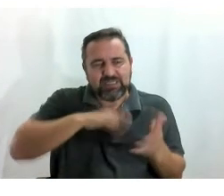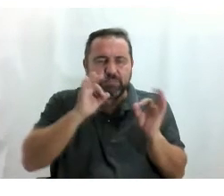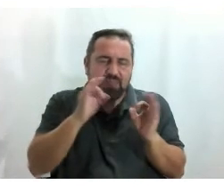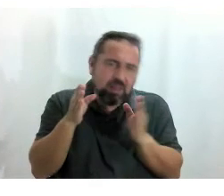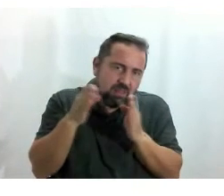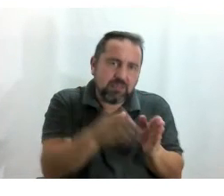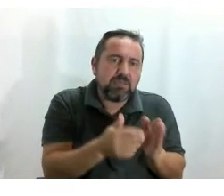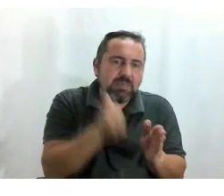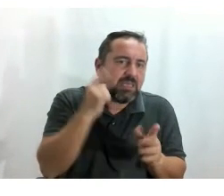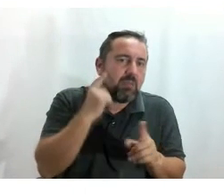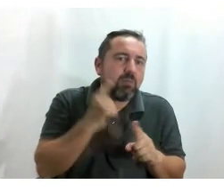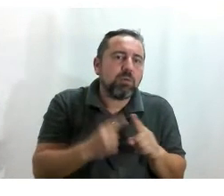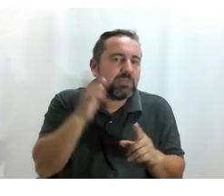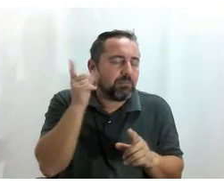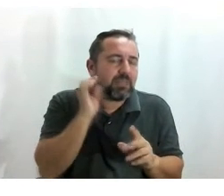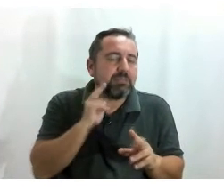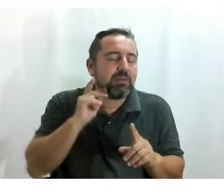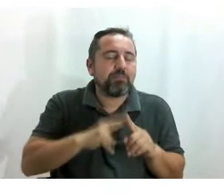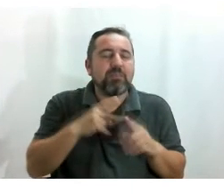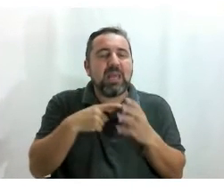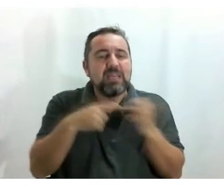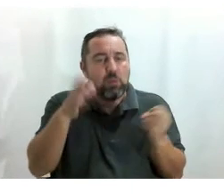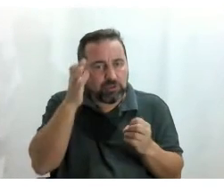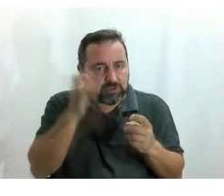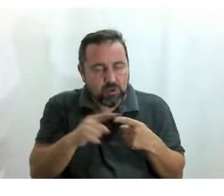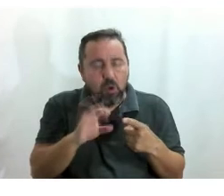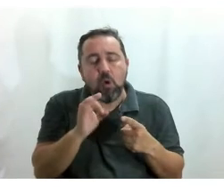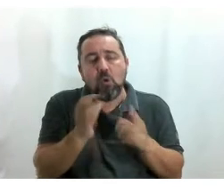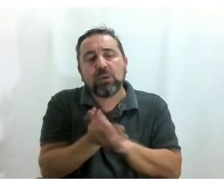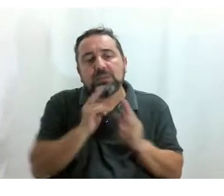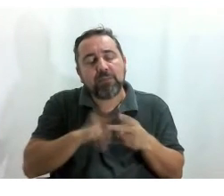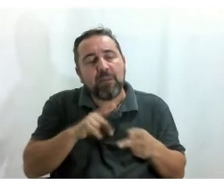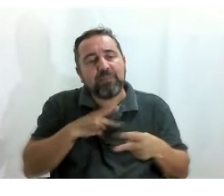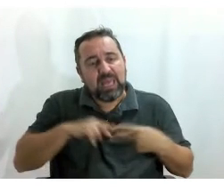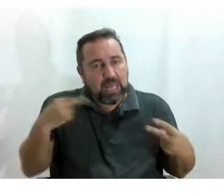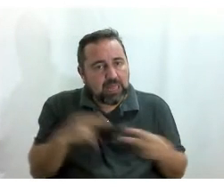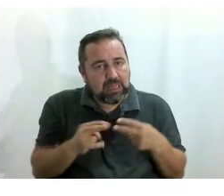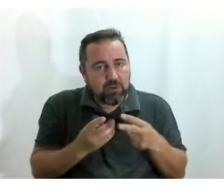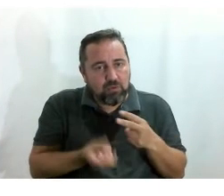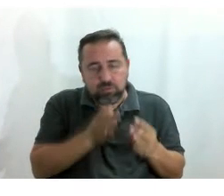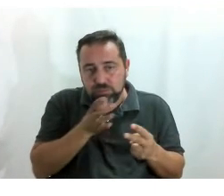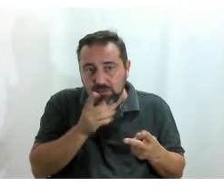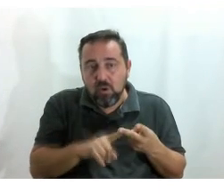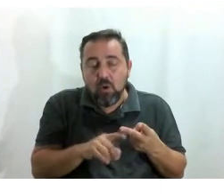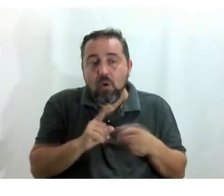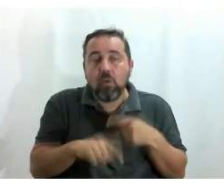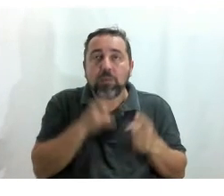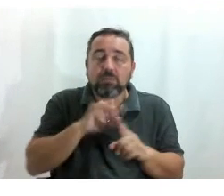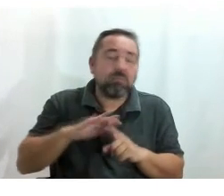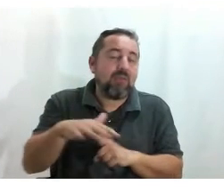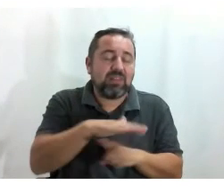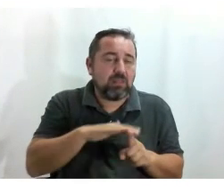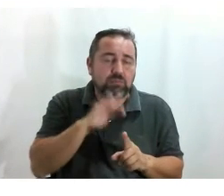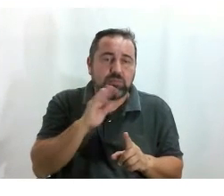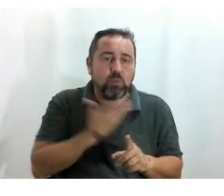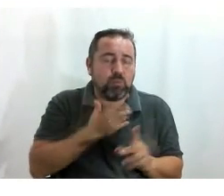son hipoacusia de tipo neurosensorial, como os decía, o de origen genético o bien consecuencia ambiental por ruidos